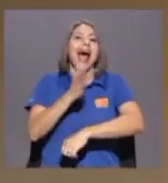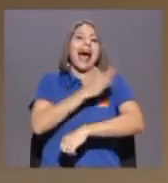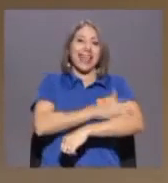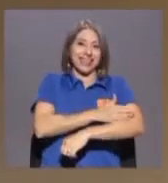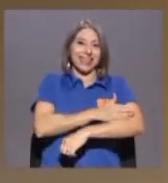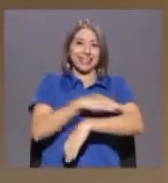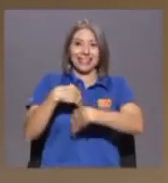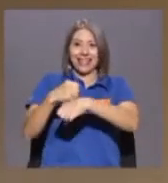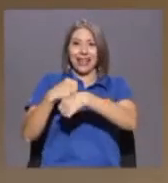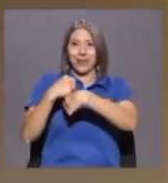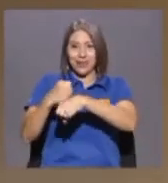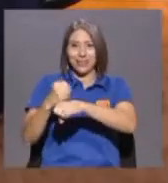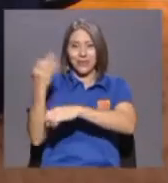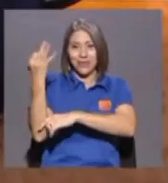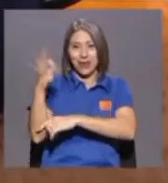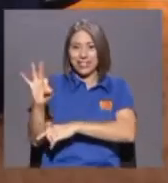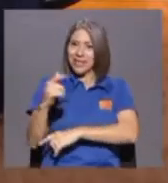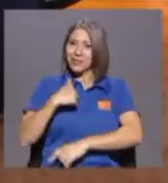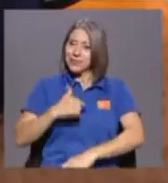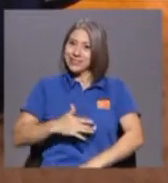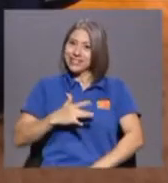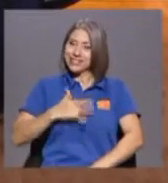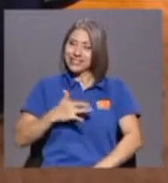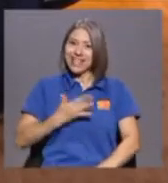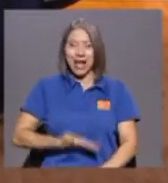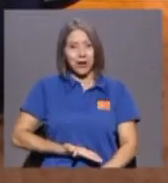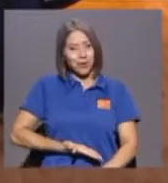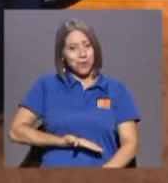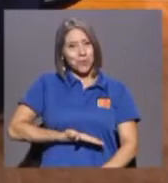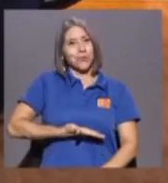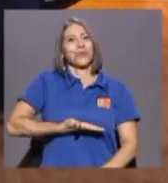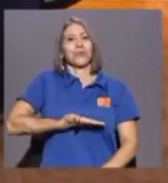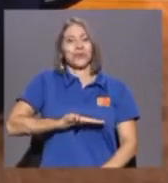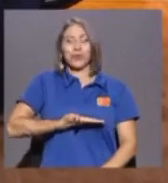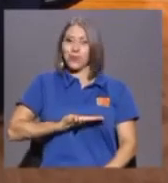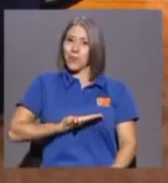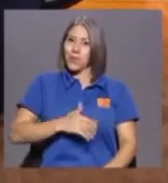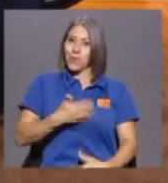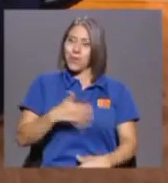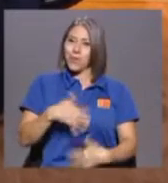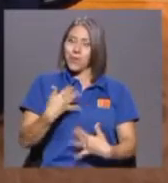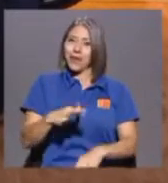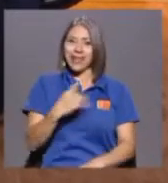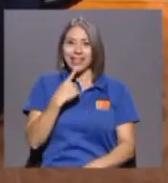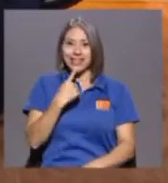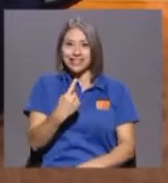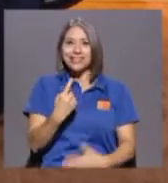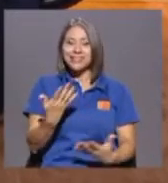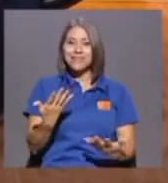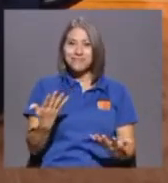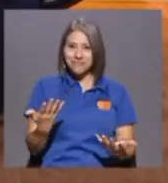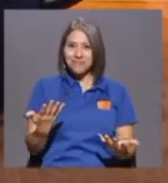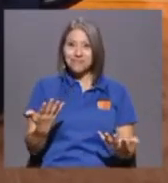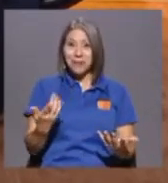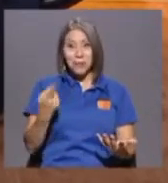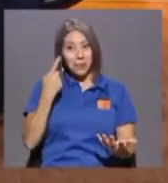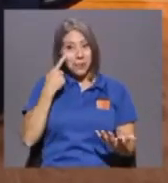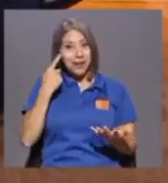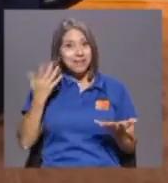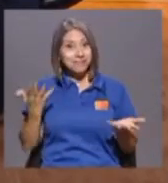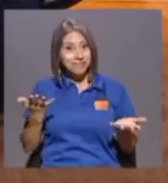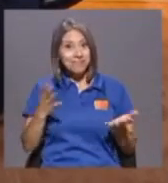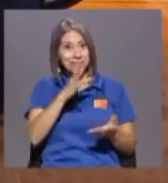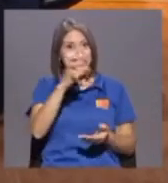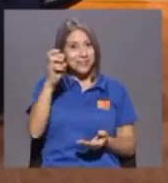de orgullo y me hacía sacar pecho, como dicen, y decir, bueno, vean por dónde